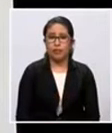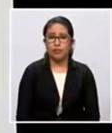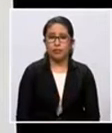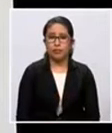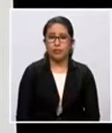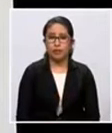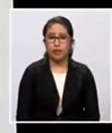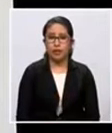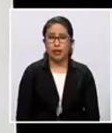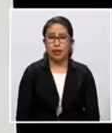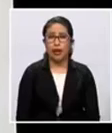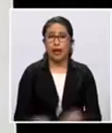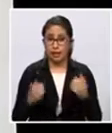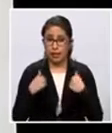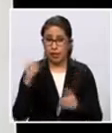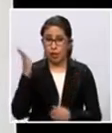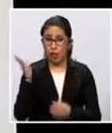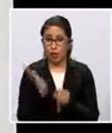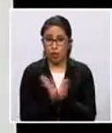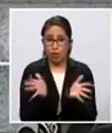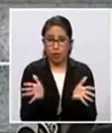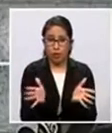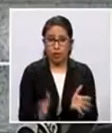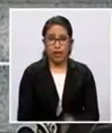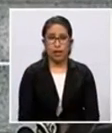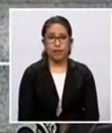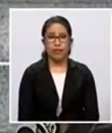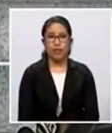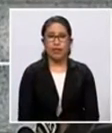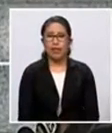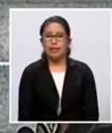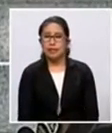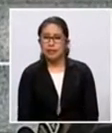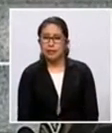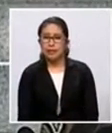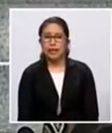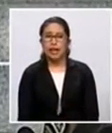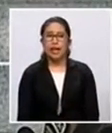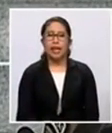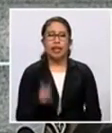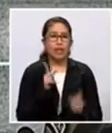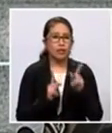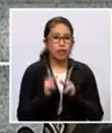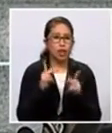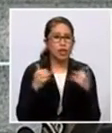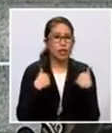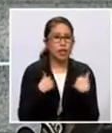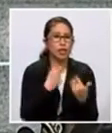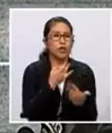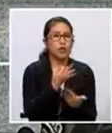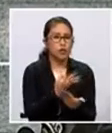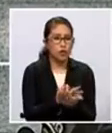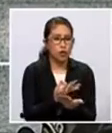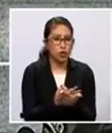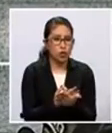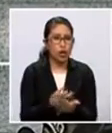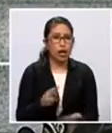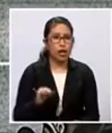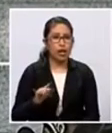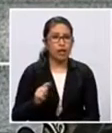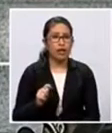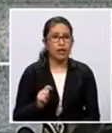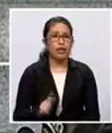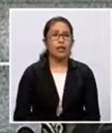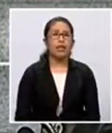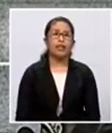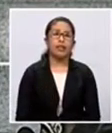se beneficiará del bono universal. En este caso, los que tienen NIT y facturan, hay que darle prioridad